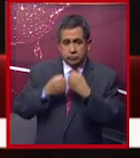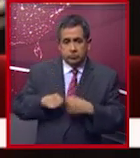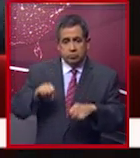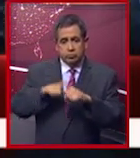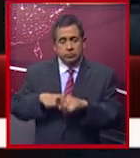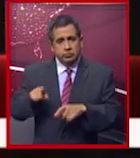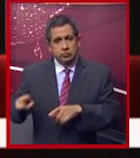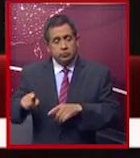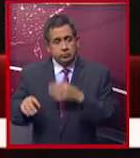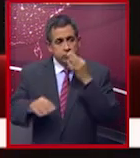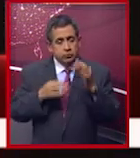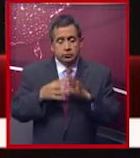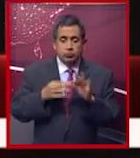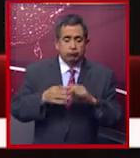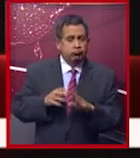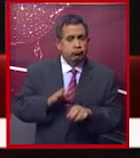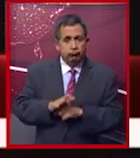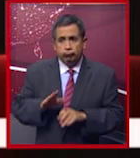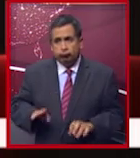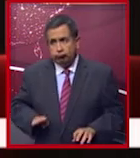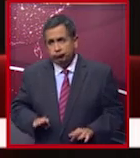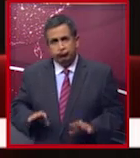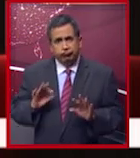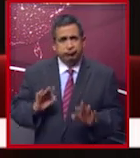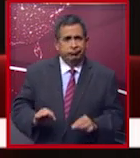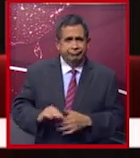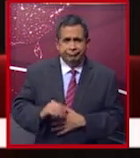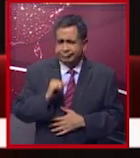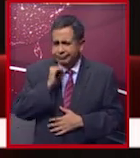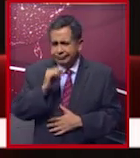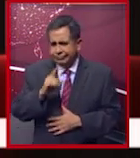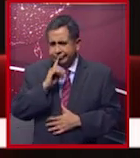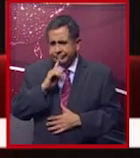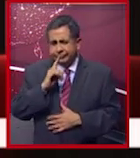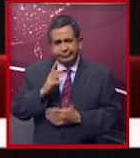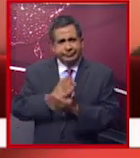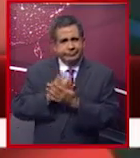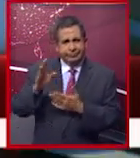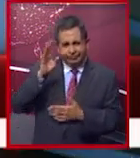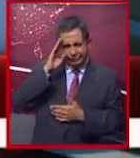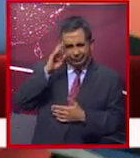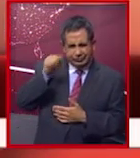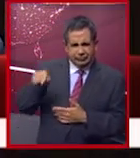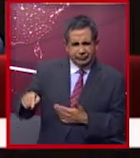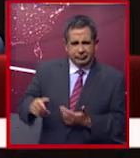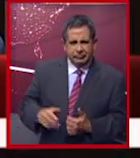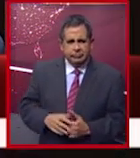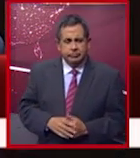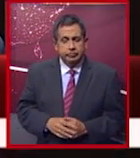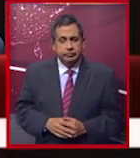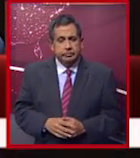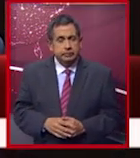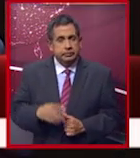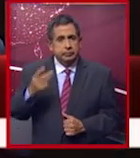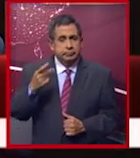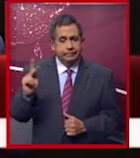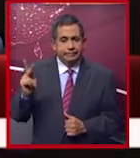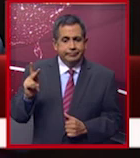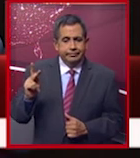poco tiene que ver con el beneficio a la sociedad, es oneroso y excesivo. Y sin